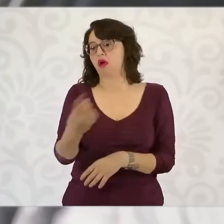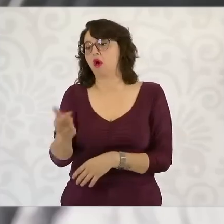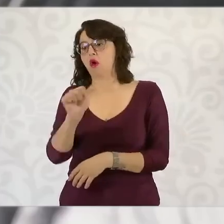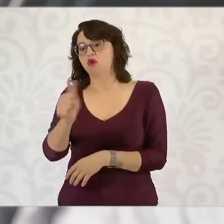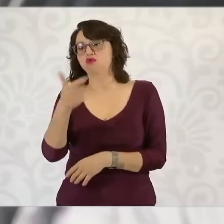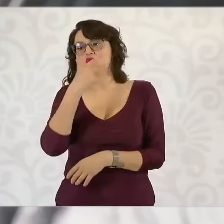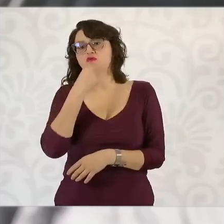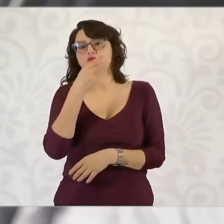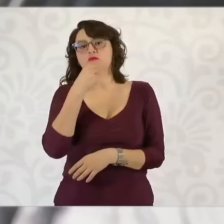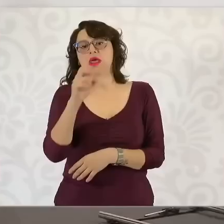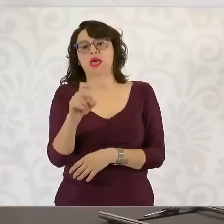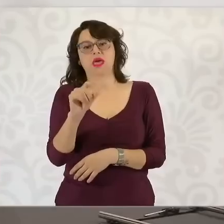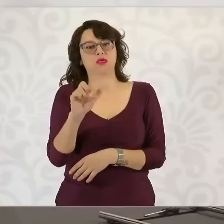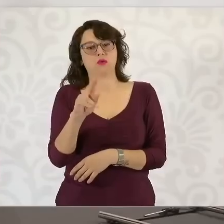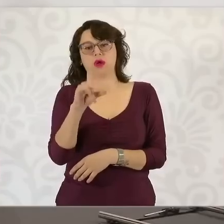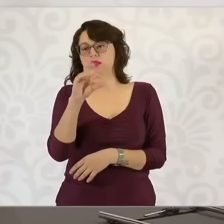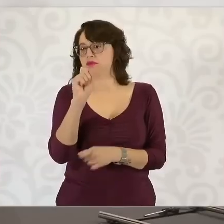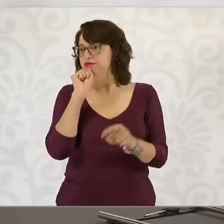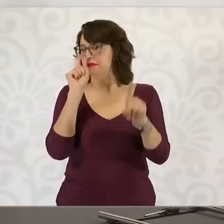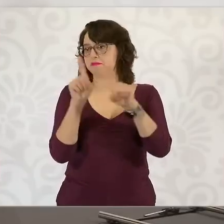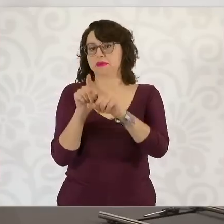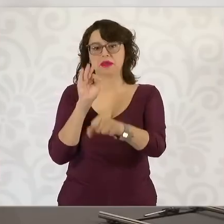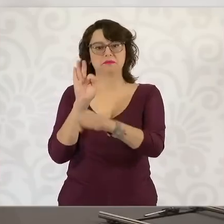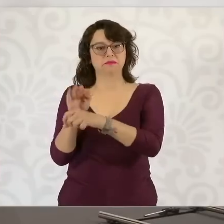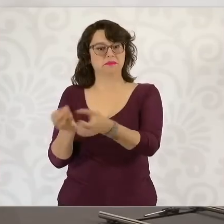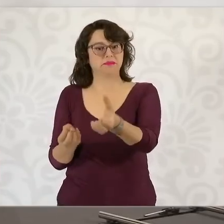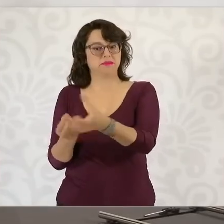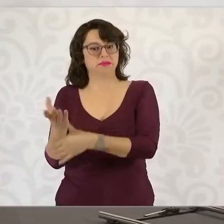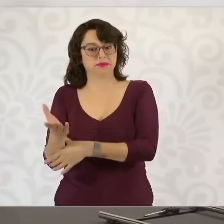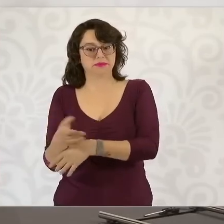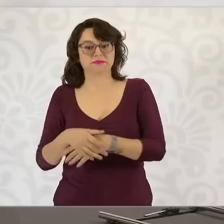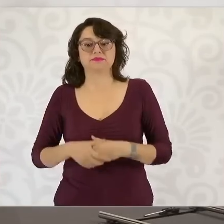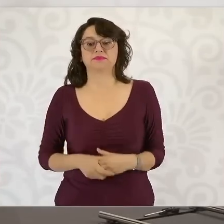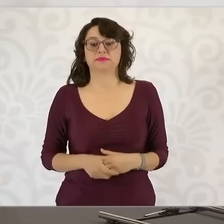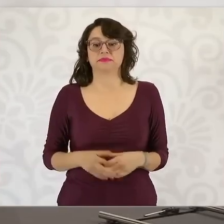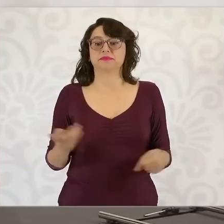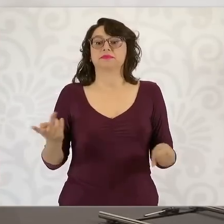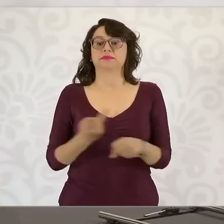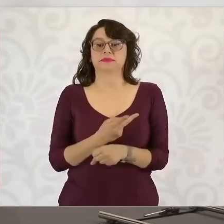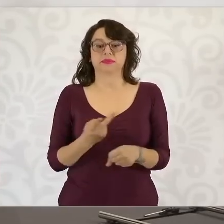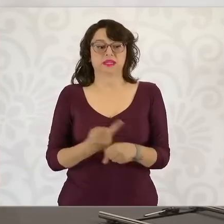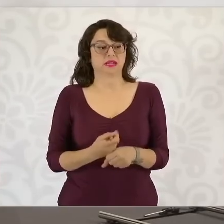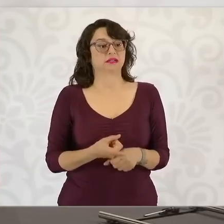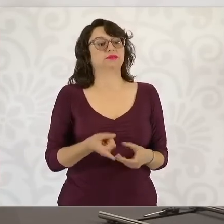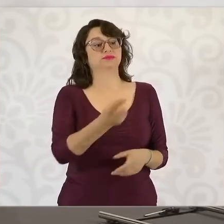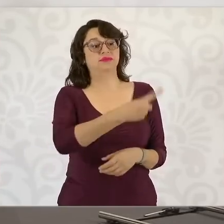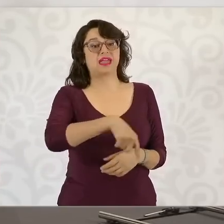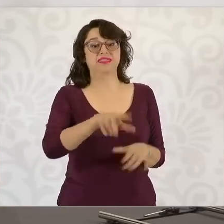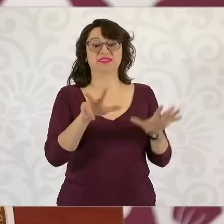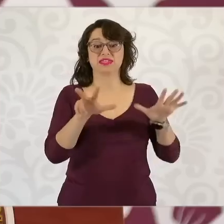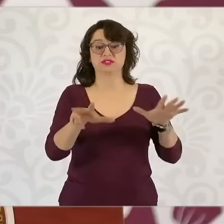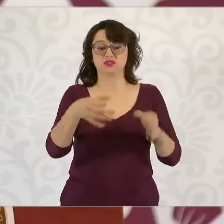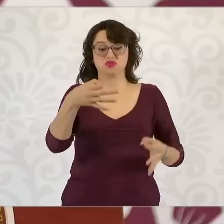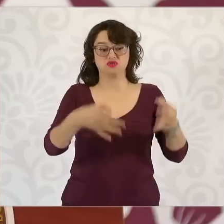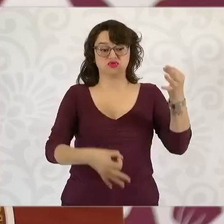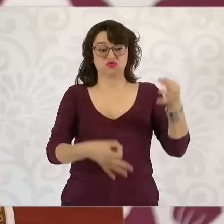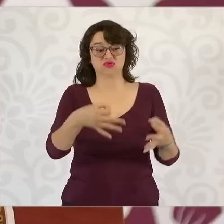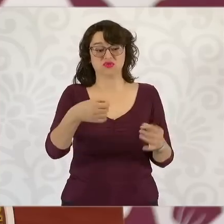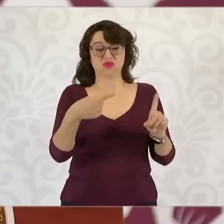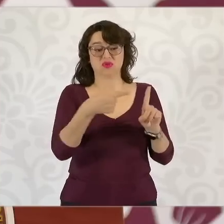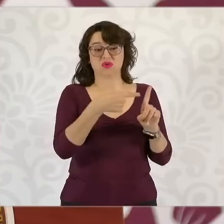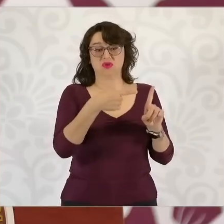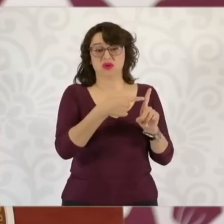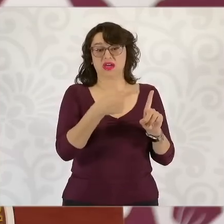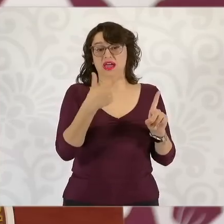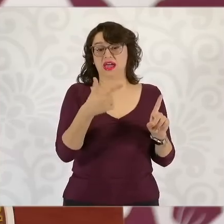delitos. Entre los 18 juzgadores que han favorecido con 27 traslados, destaca Silvestre Peña Crespo, con 5 resoluciones